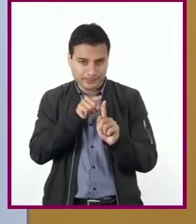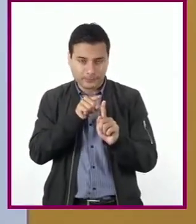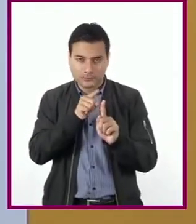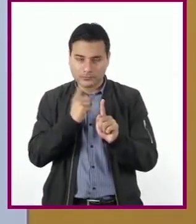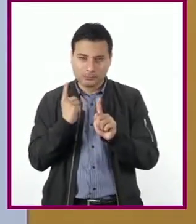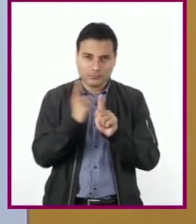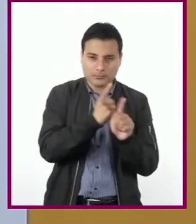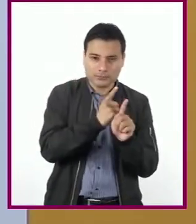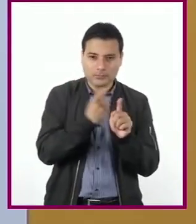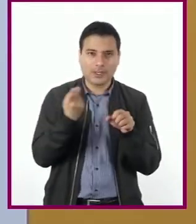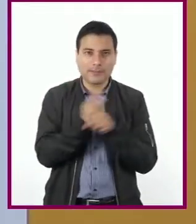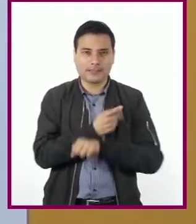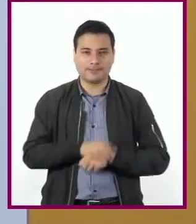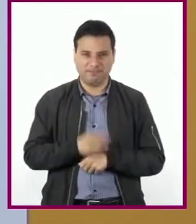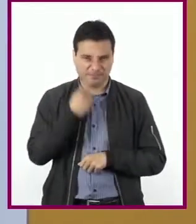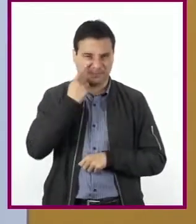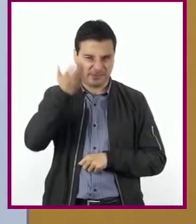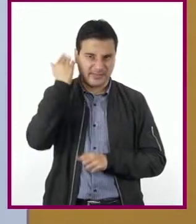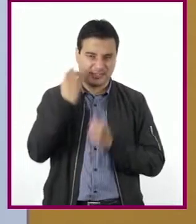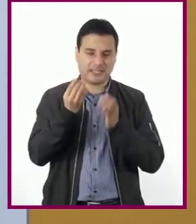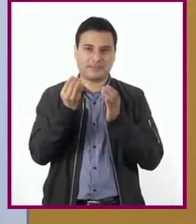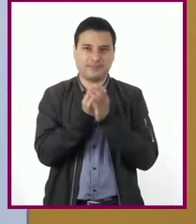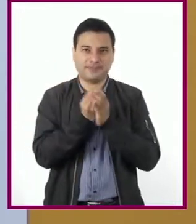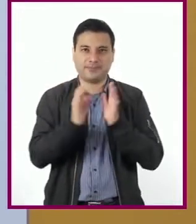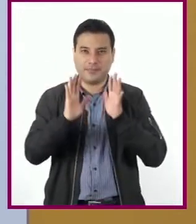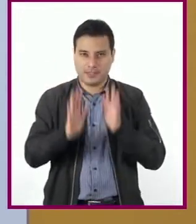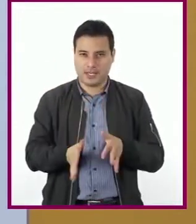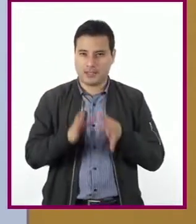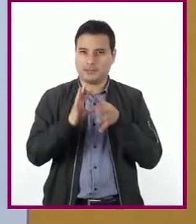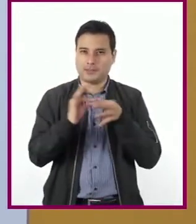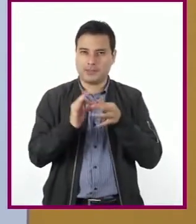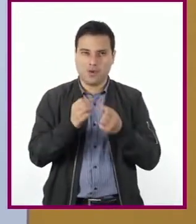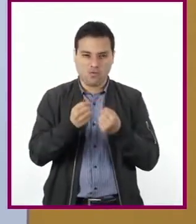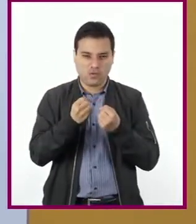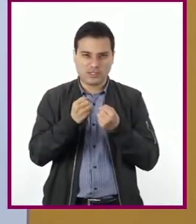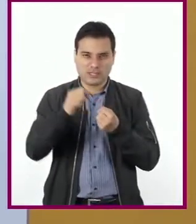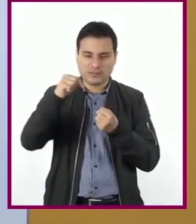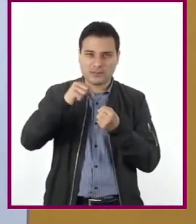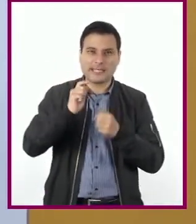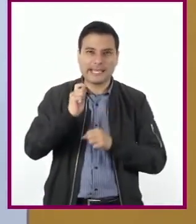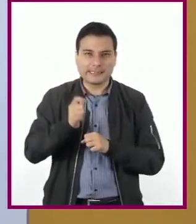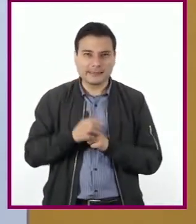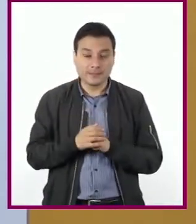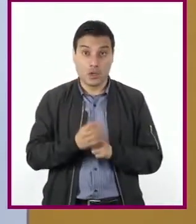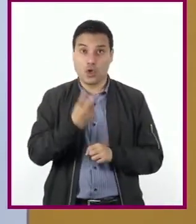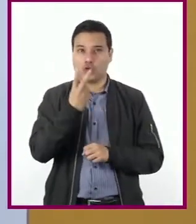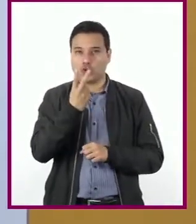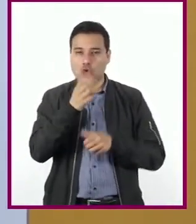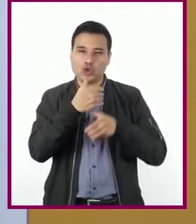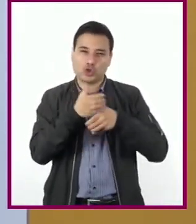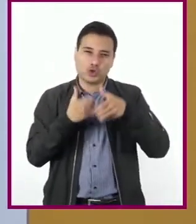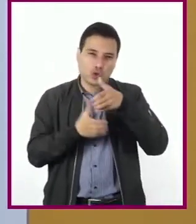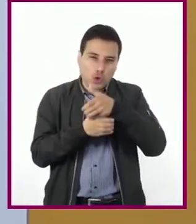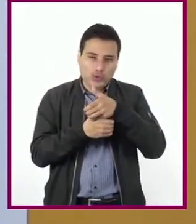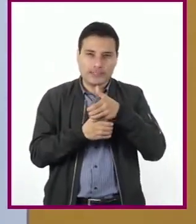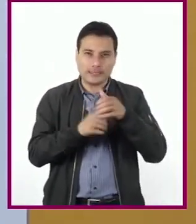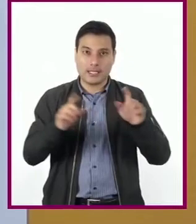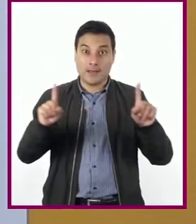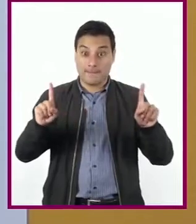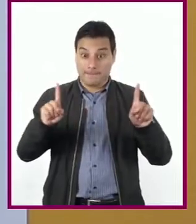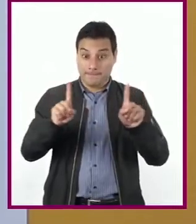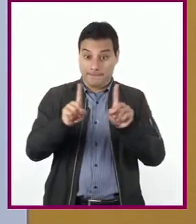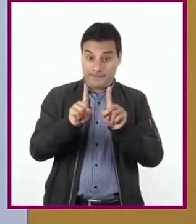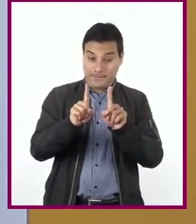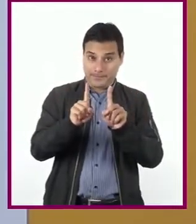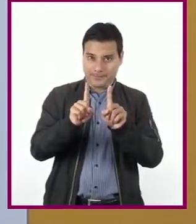Recapitulemos. En la clase anterior aprendimos que las fuerzas son interacciones recíprocas entre dos o más objetos, los cuales pueden